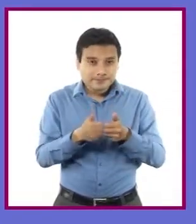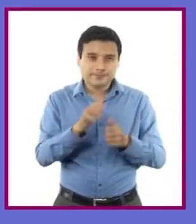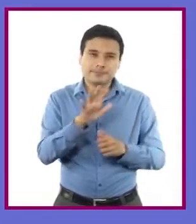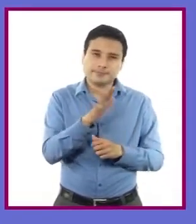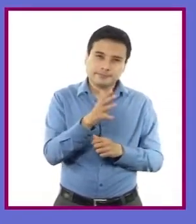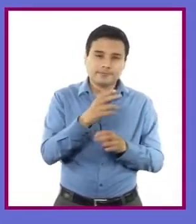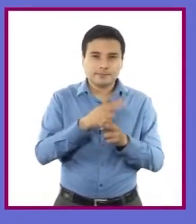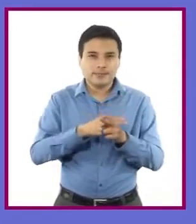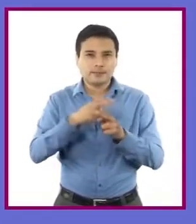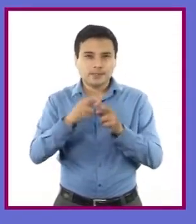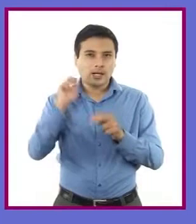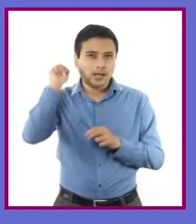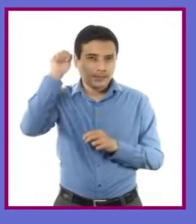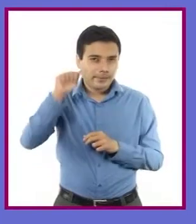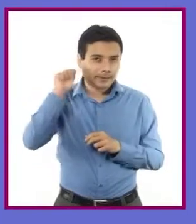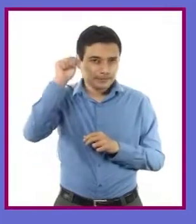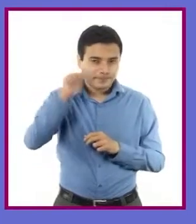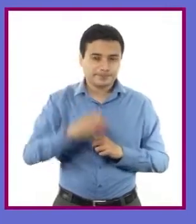abril?